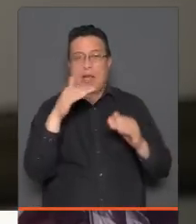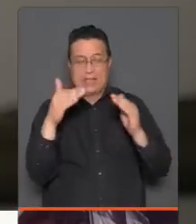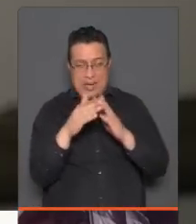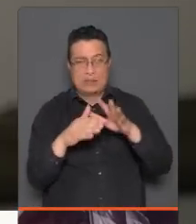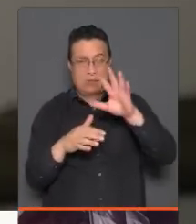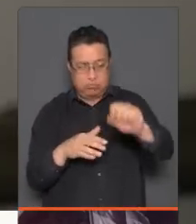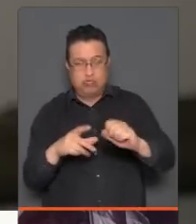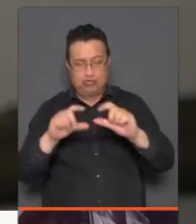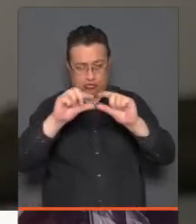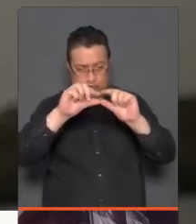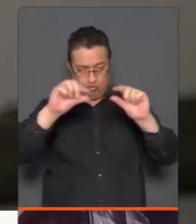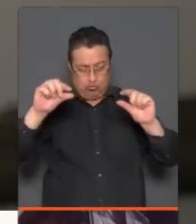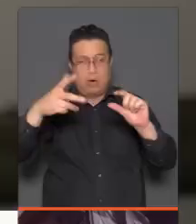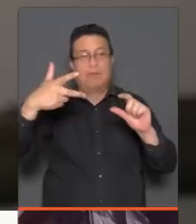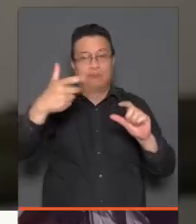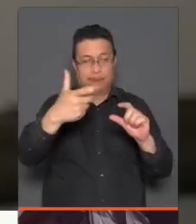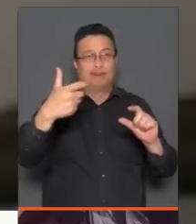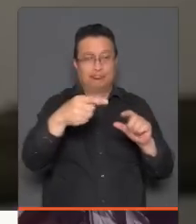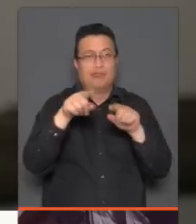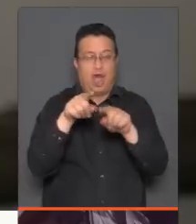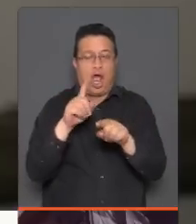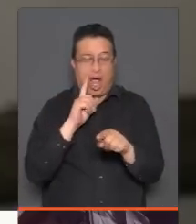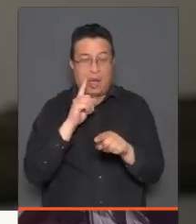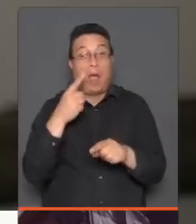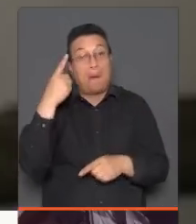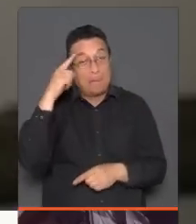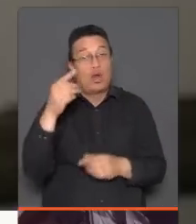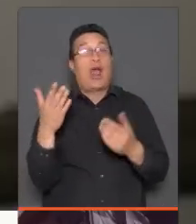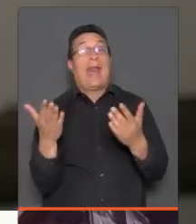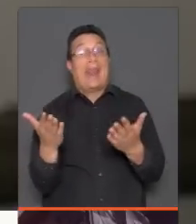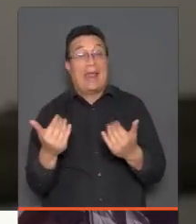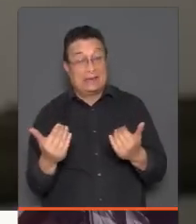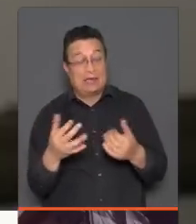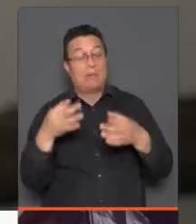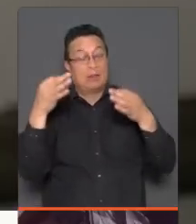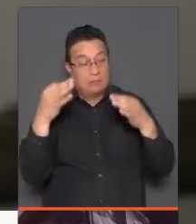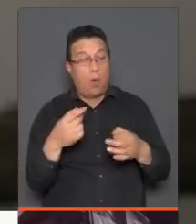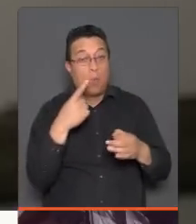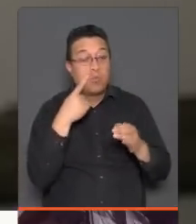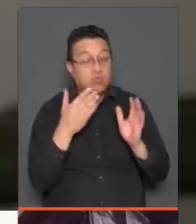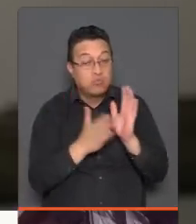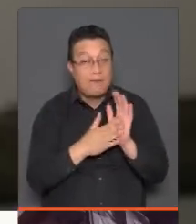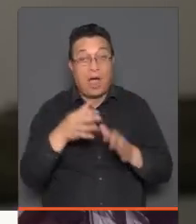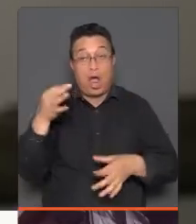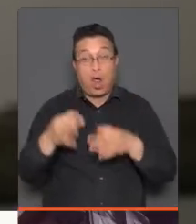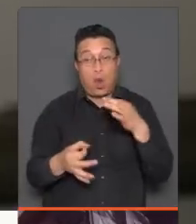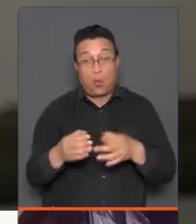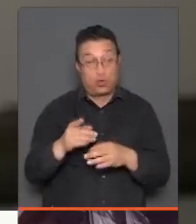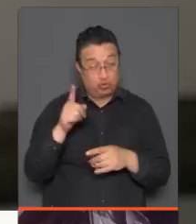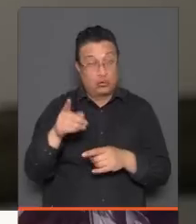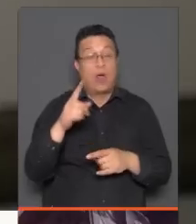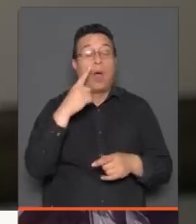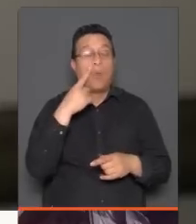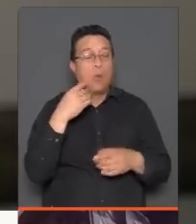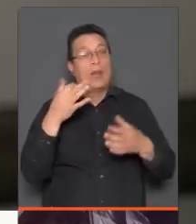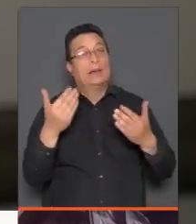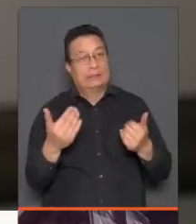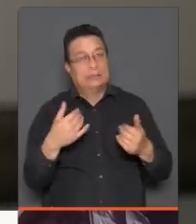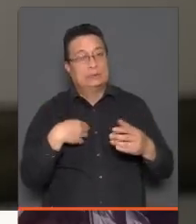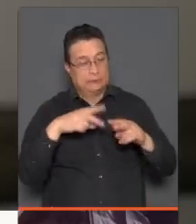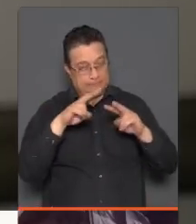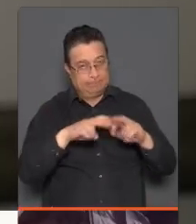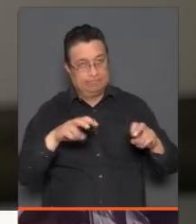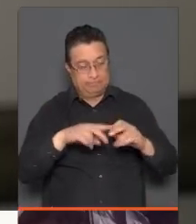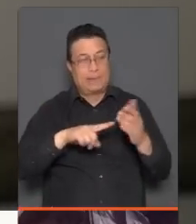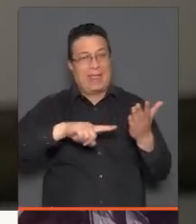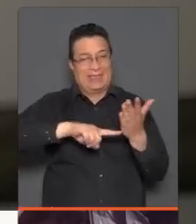jeringa. Pero necesitamos, obviamente, para efectos de poder acreditarlo en el juicio, el establecimiento por parte del organismo técnico,